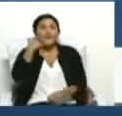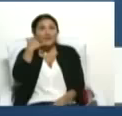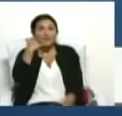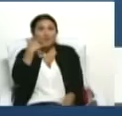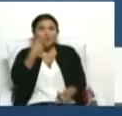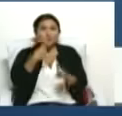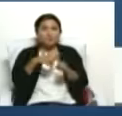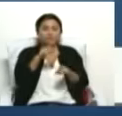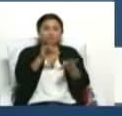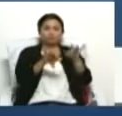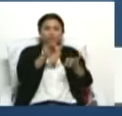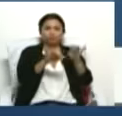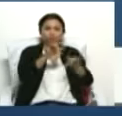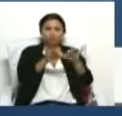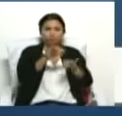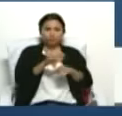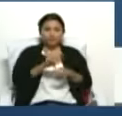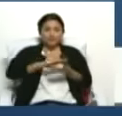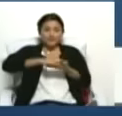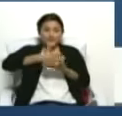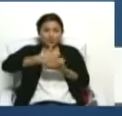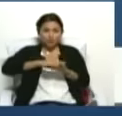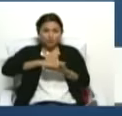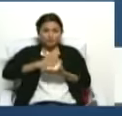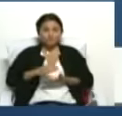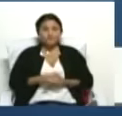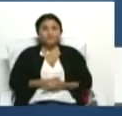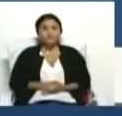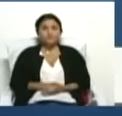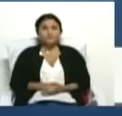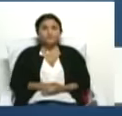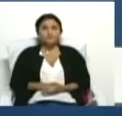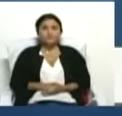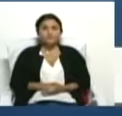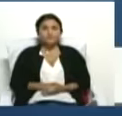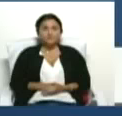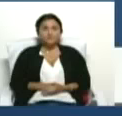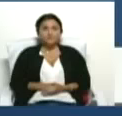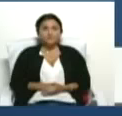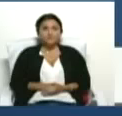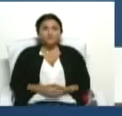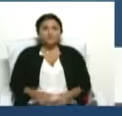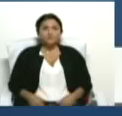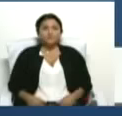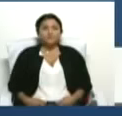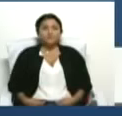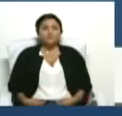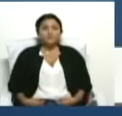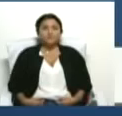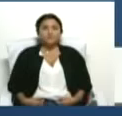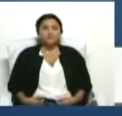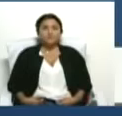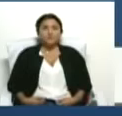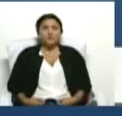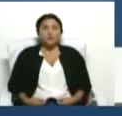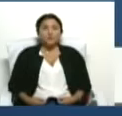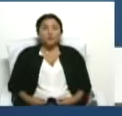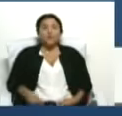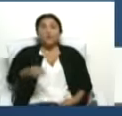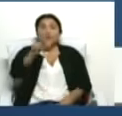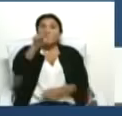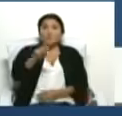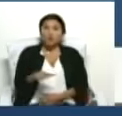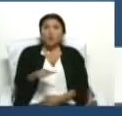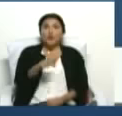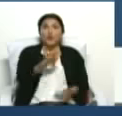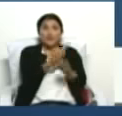laptop. Ahora, alguien preguntaría, un entorno cercano a ella fue detenido y luego